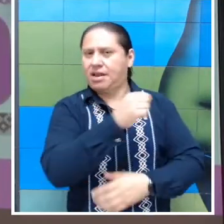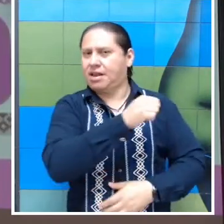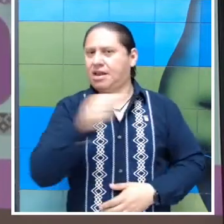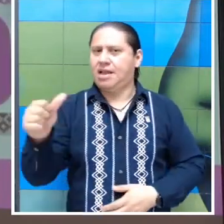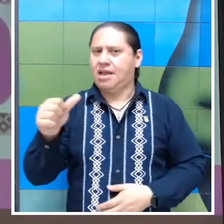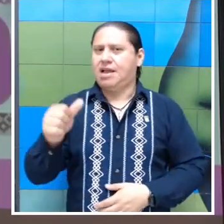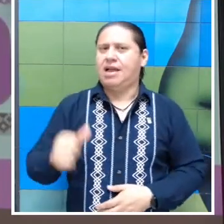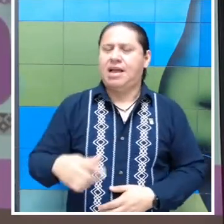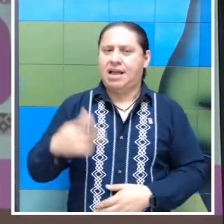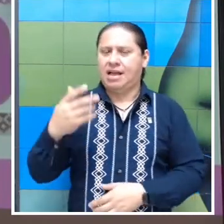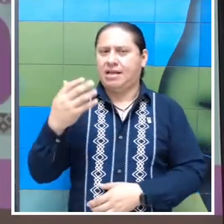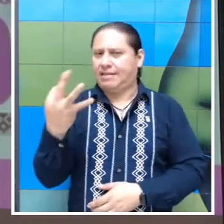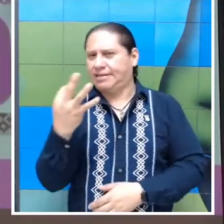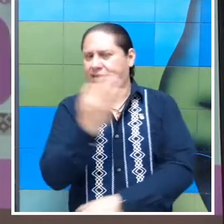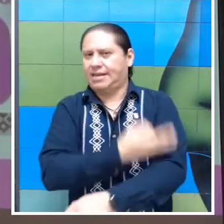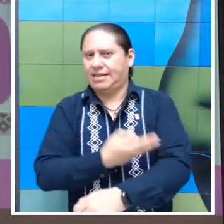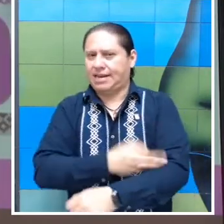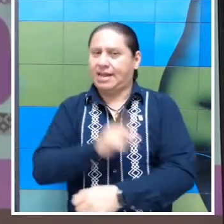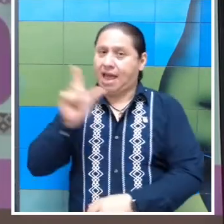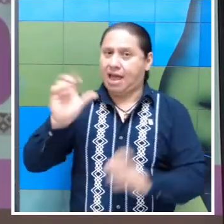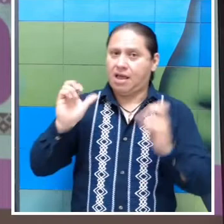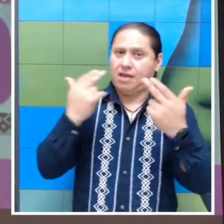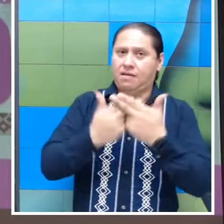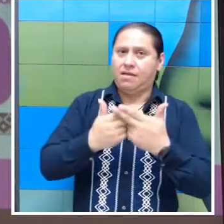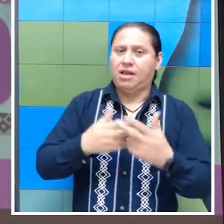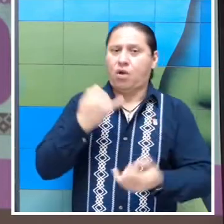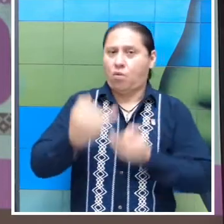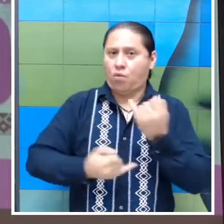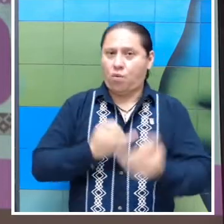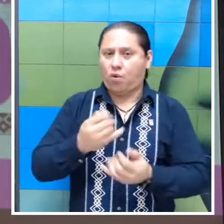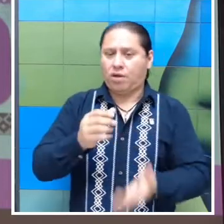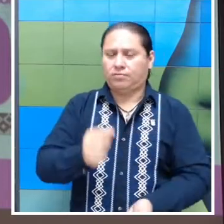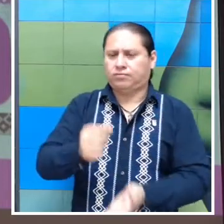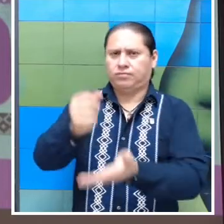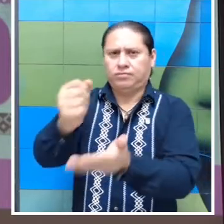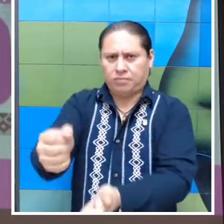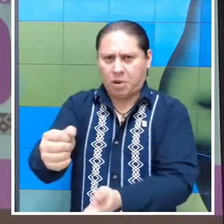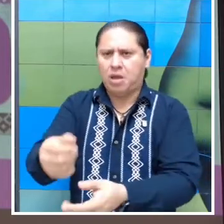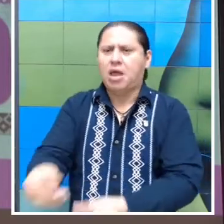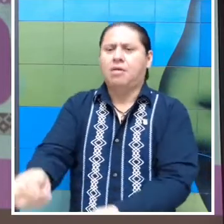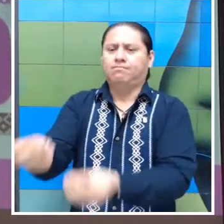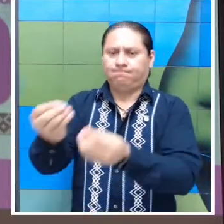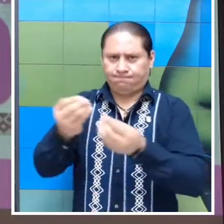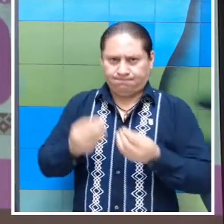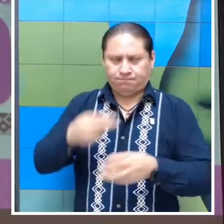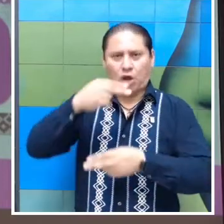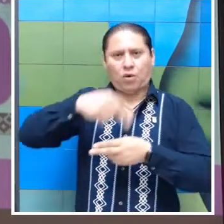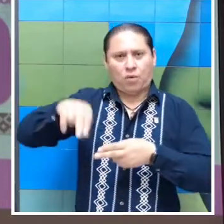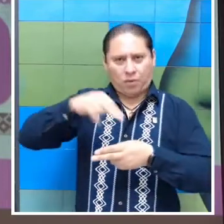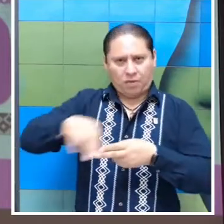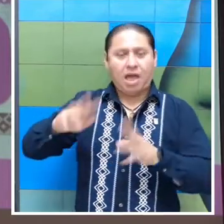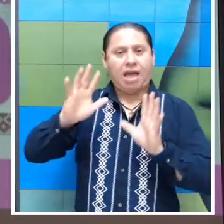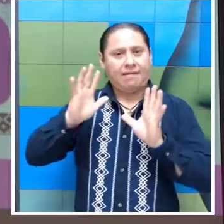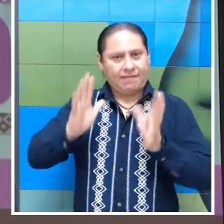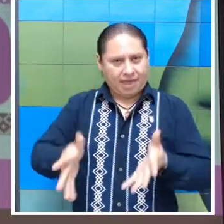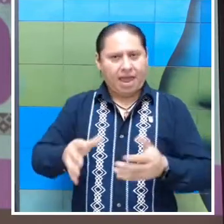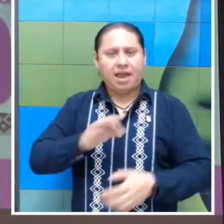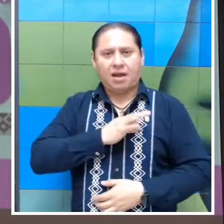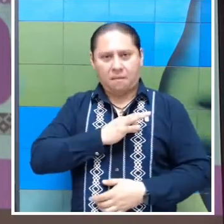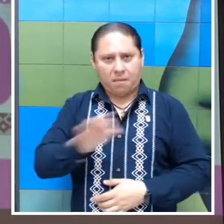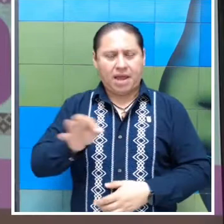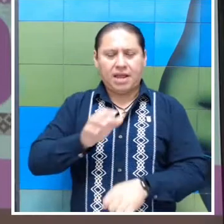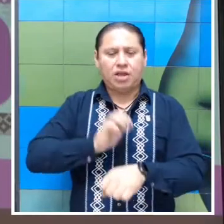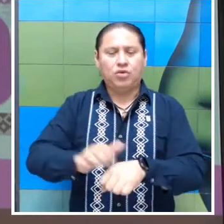en el Parque Cañahueca. Entonces, con el juguete usted será acreedor a su boleto, el cual le dará derecho a recoger su